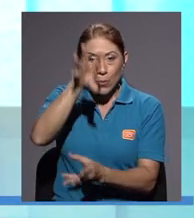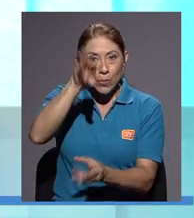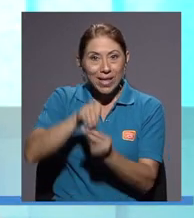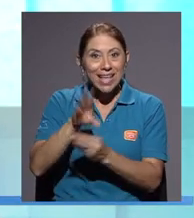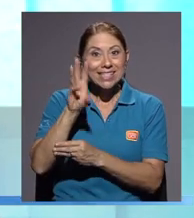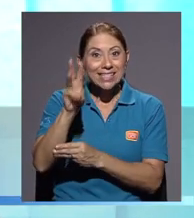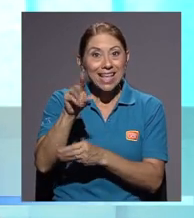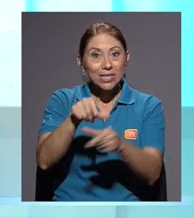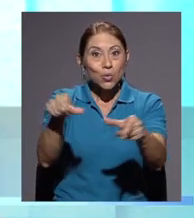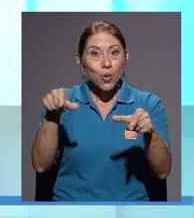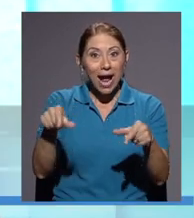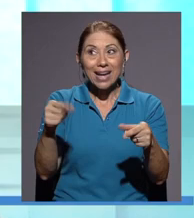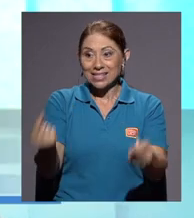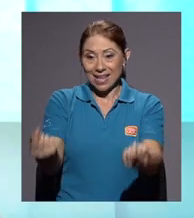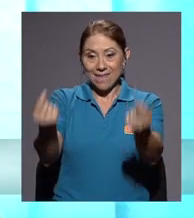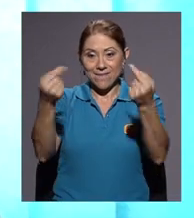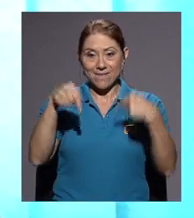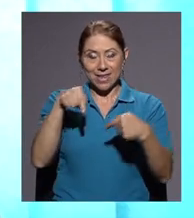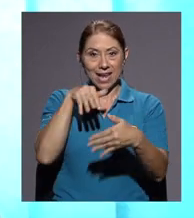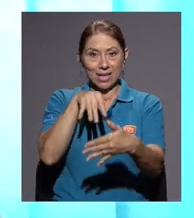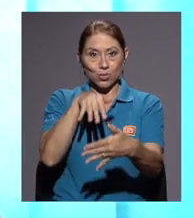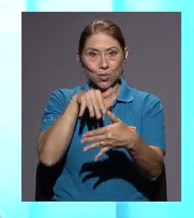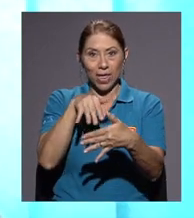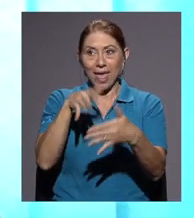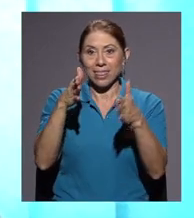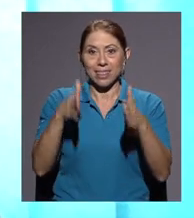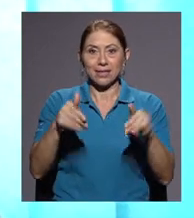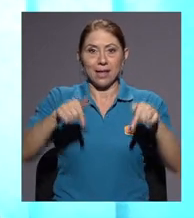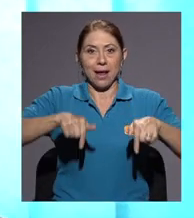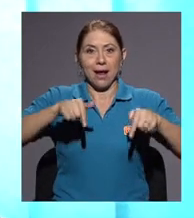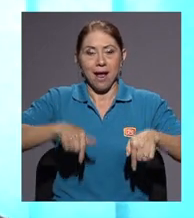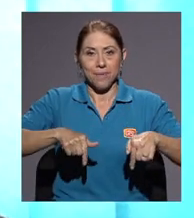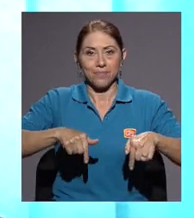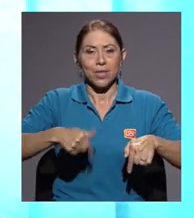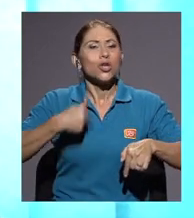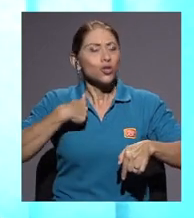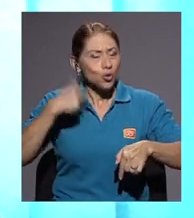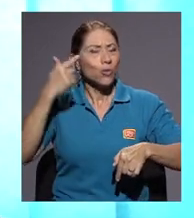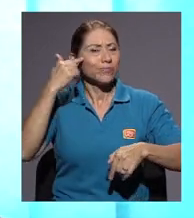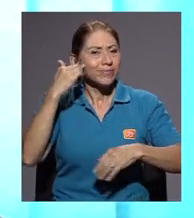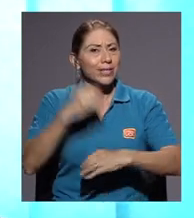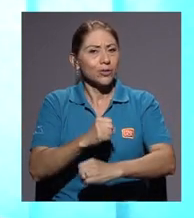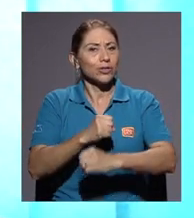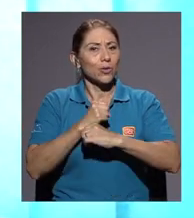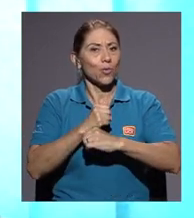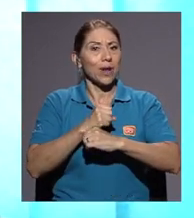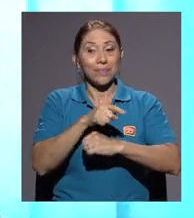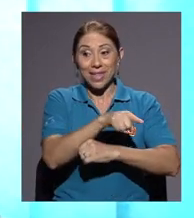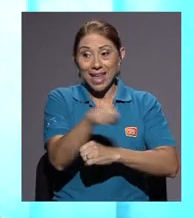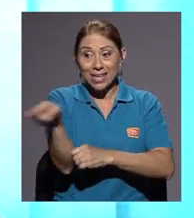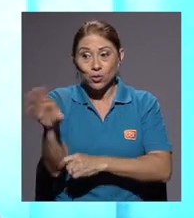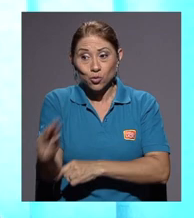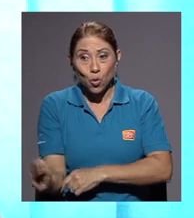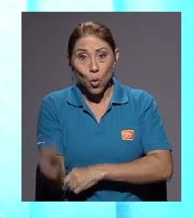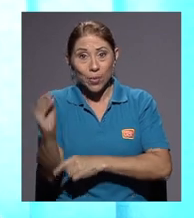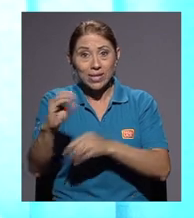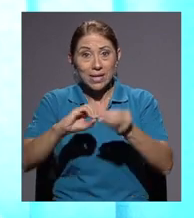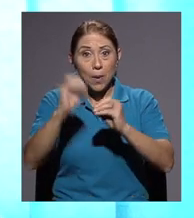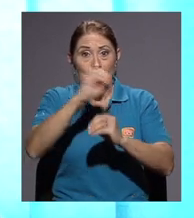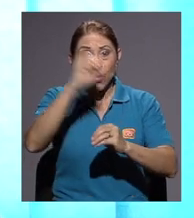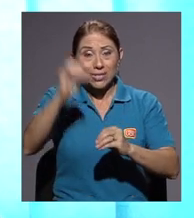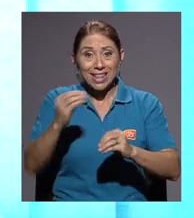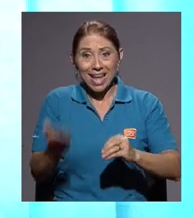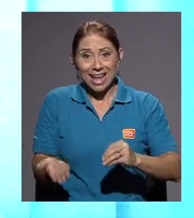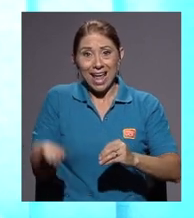estudiantil acá en el recinto, yo estoy segura que un alto porcentaje de estos jóvenes que nosotros recibimos acá en el recinto de Golfito